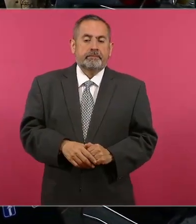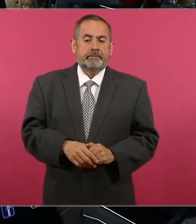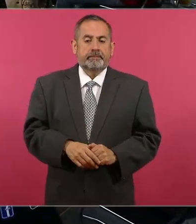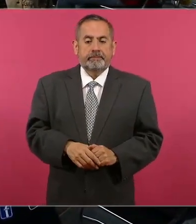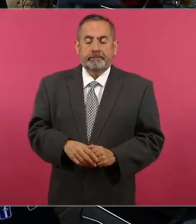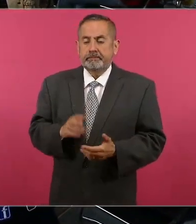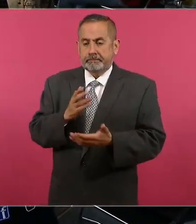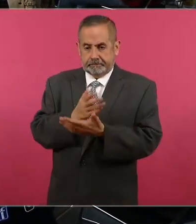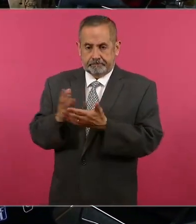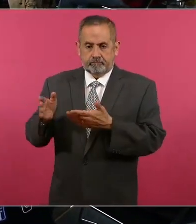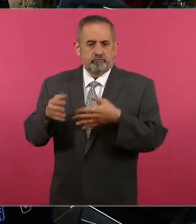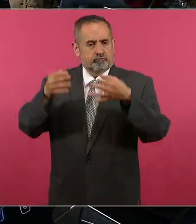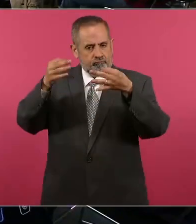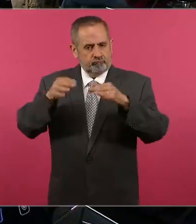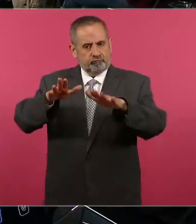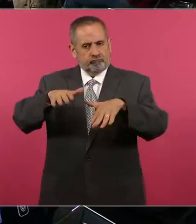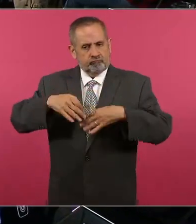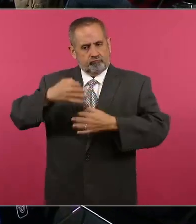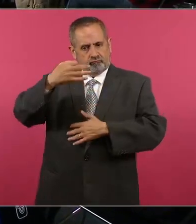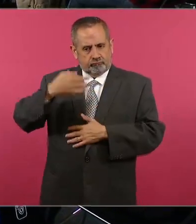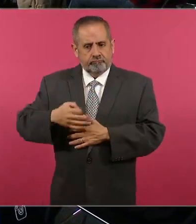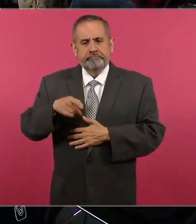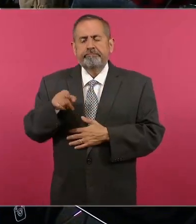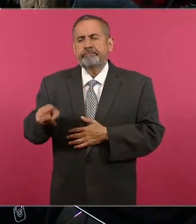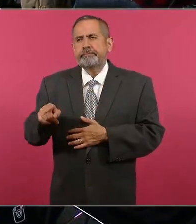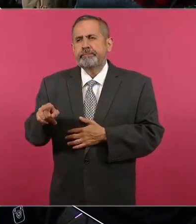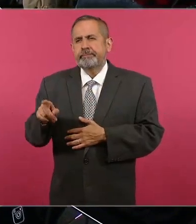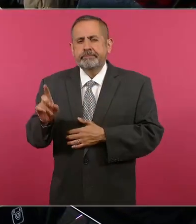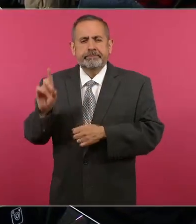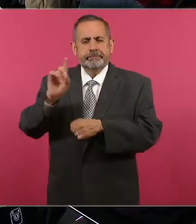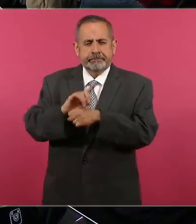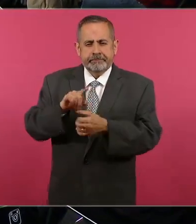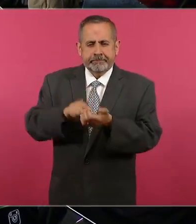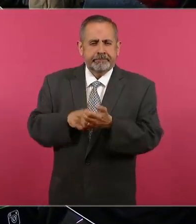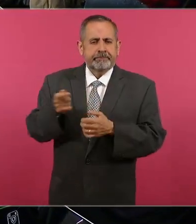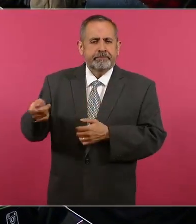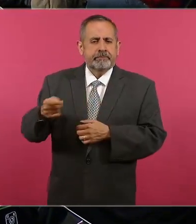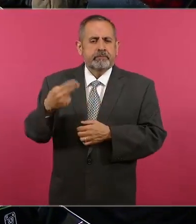Aparte de la ceremonia oficial, que va a ser, según entiendo, en La Moneda,